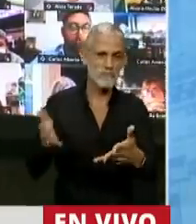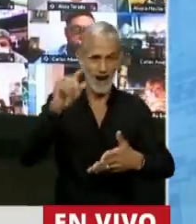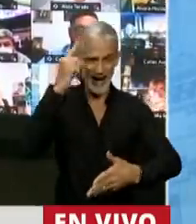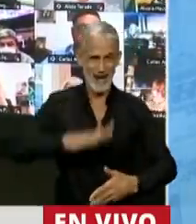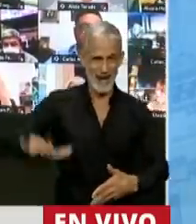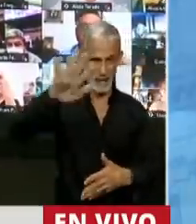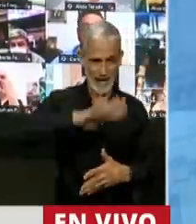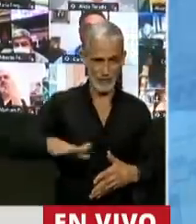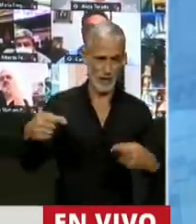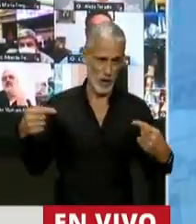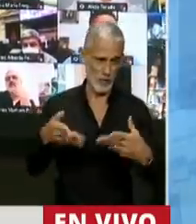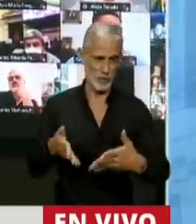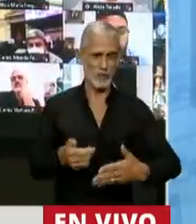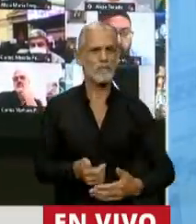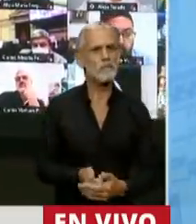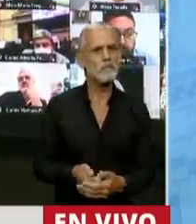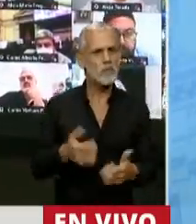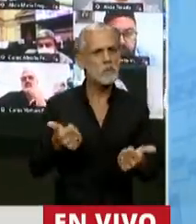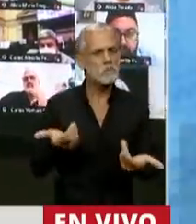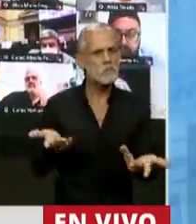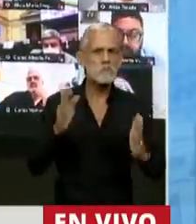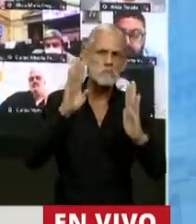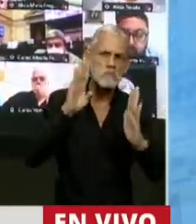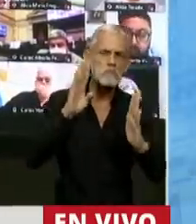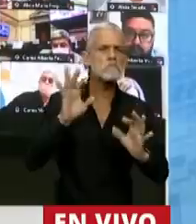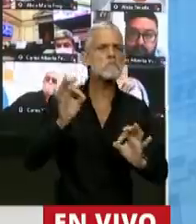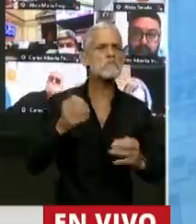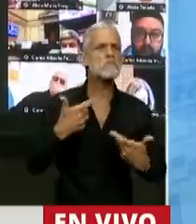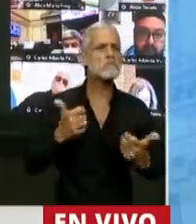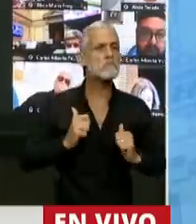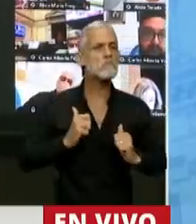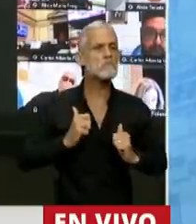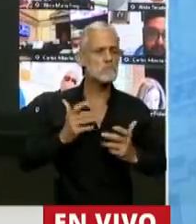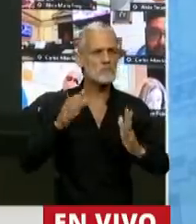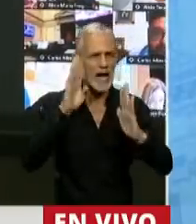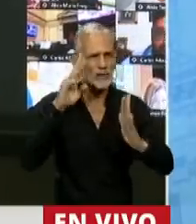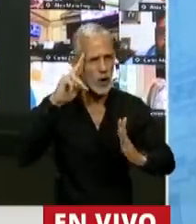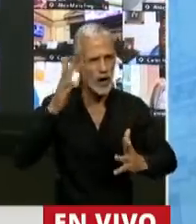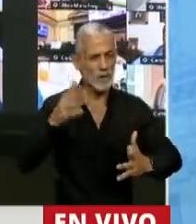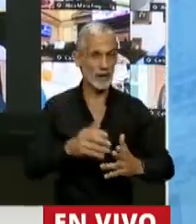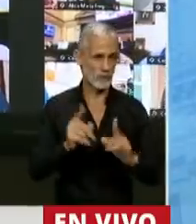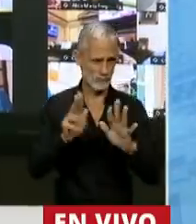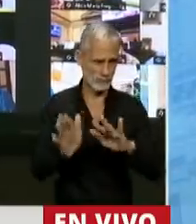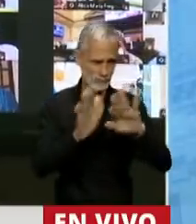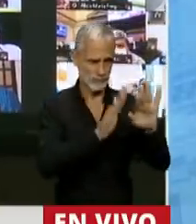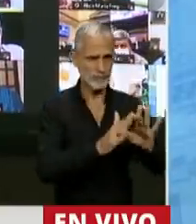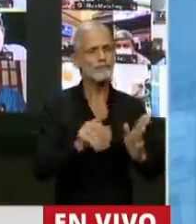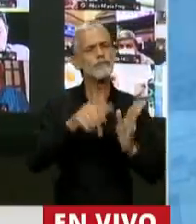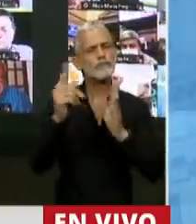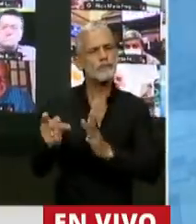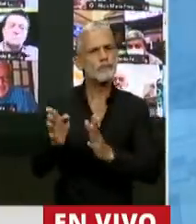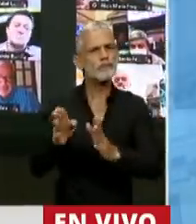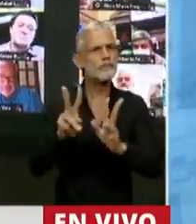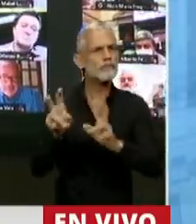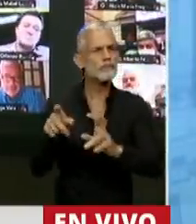nacional. Es bueno poder y saber escuchar, es sano. Eso por un lado. Después, por otro